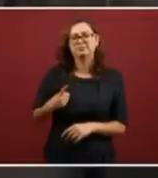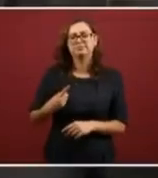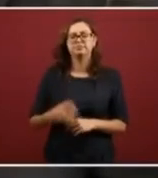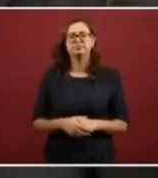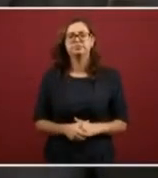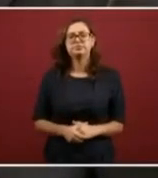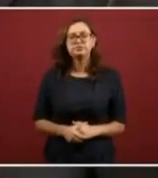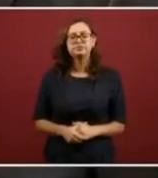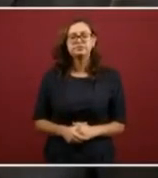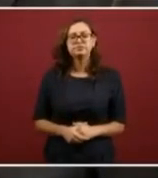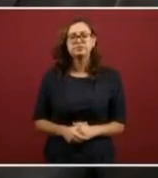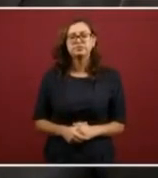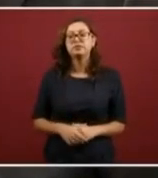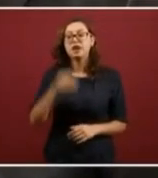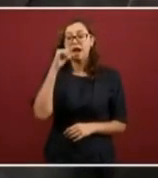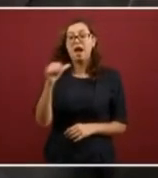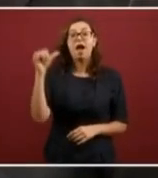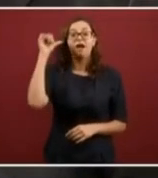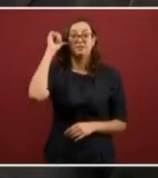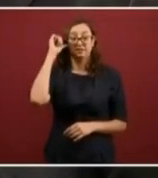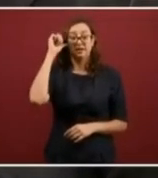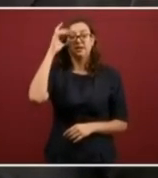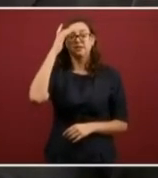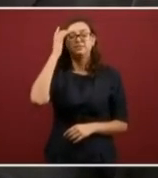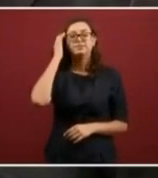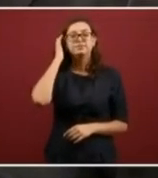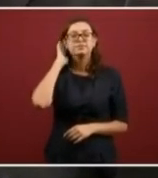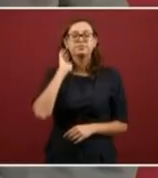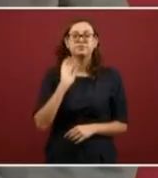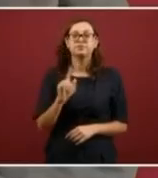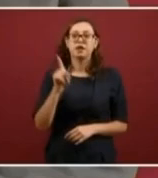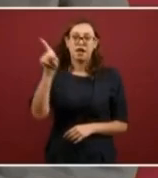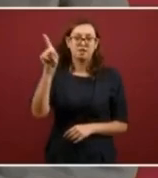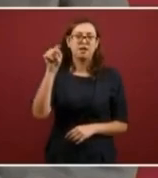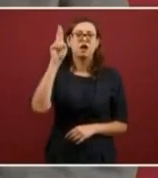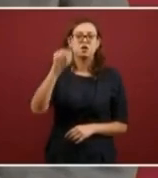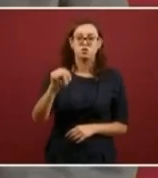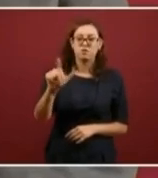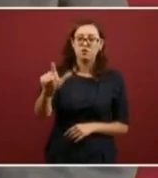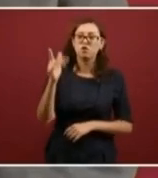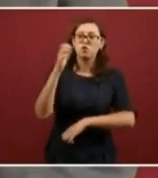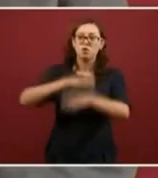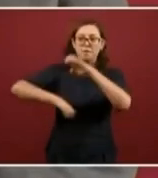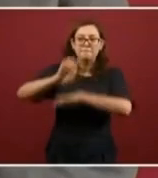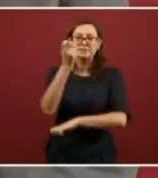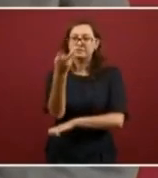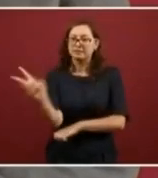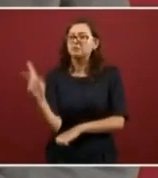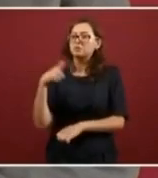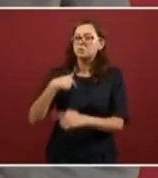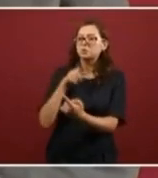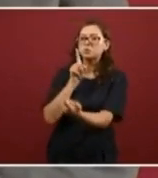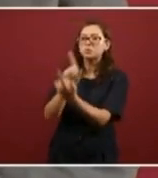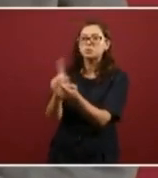Ayer hablaba yo con empresarios de Nuevo León y